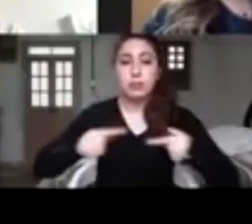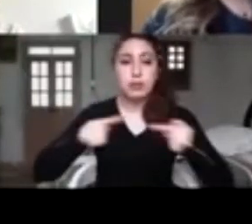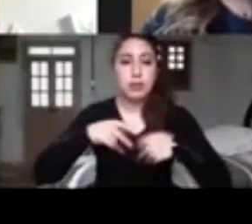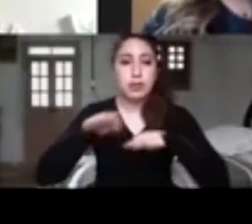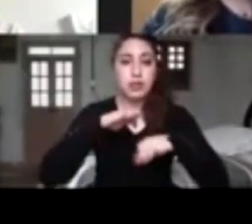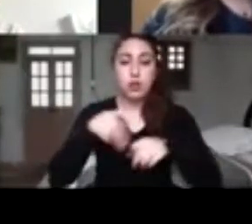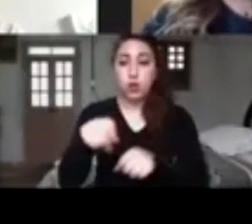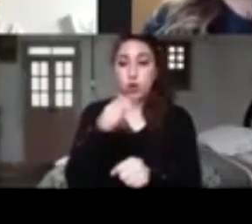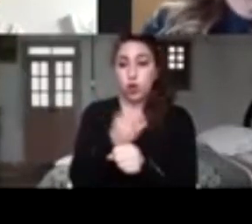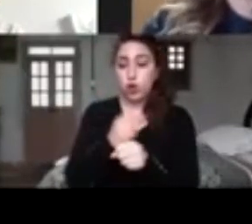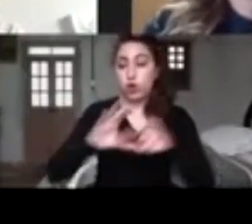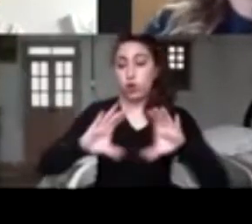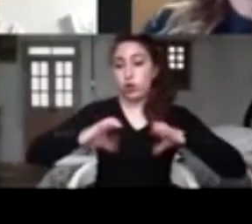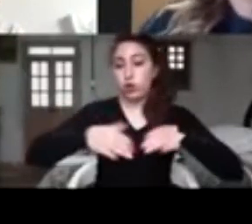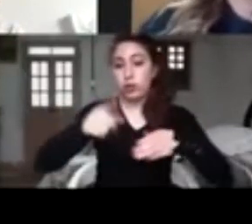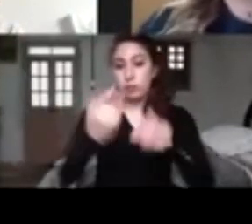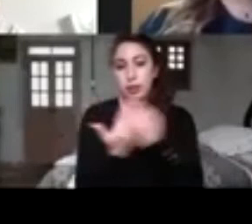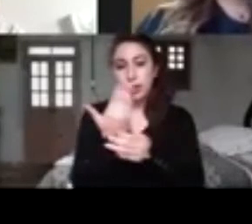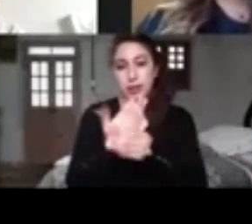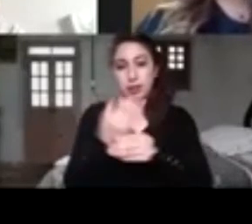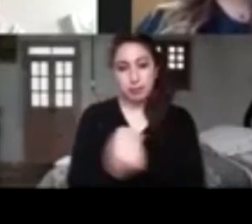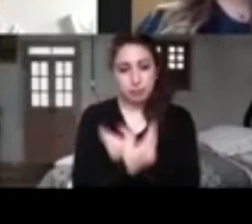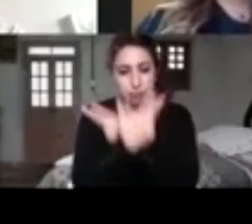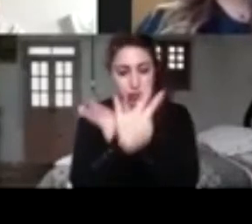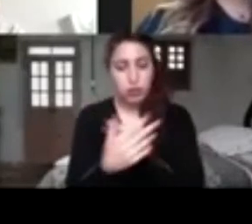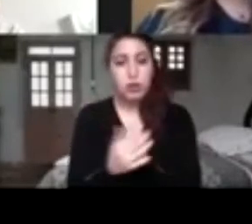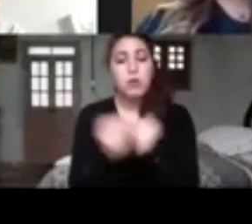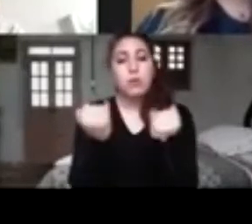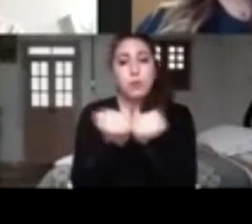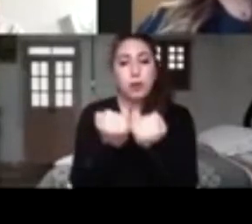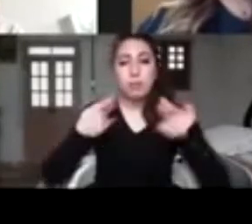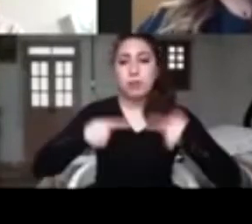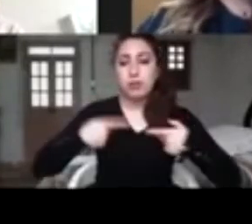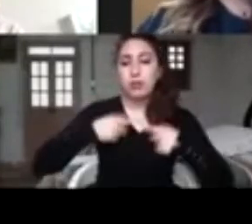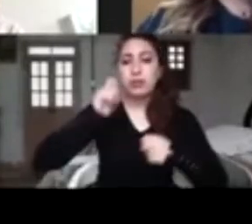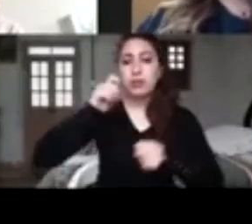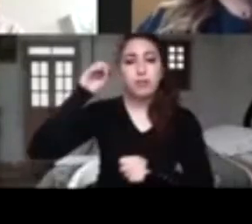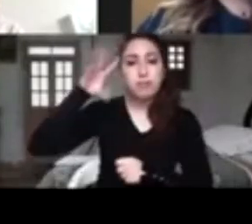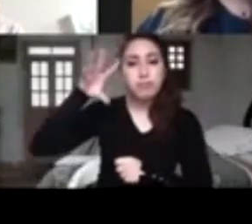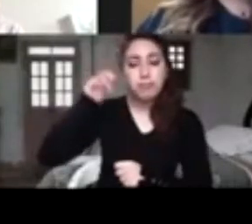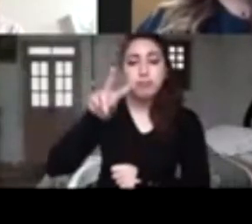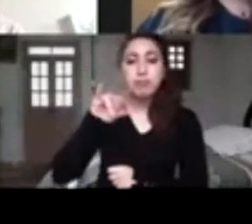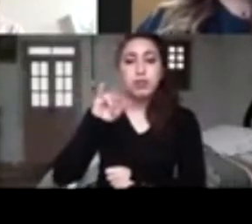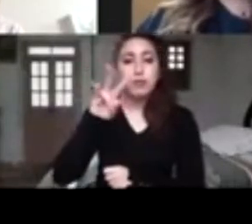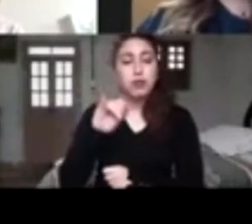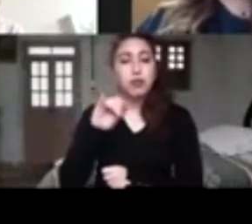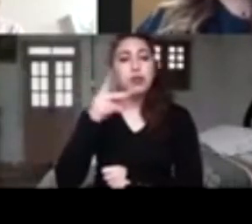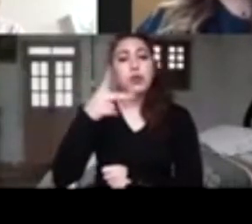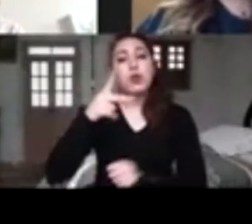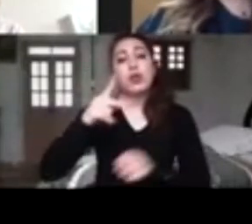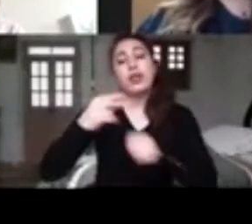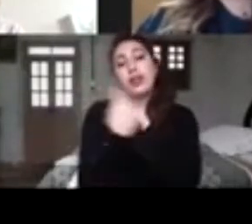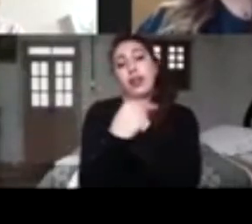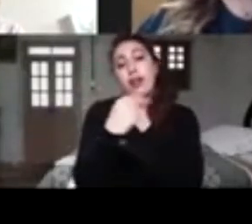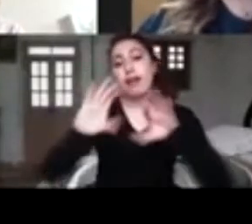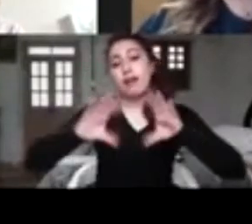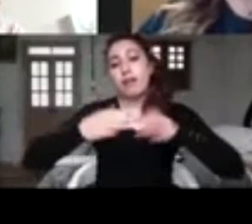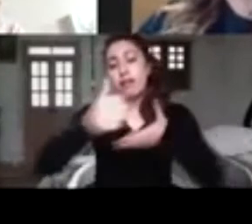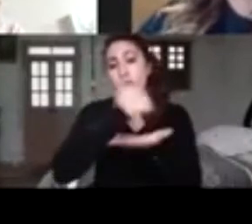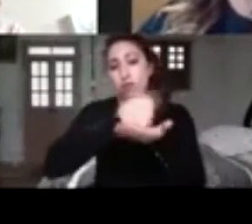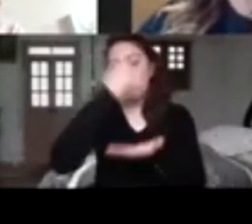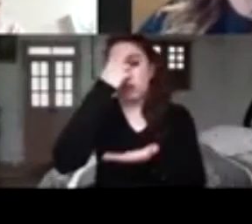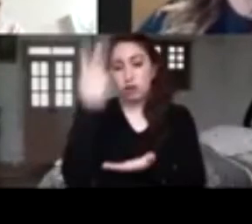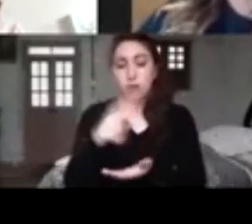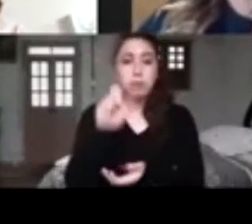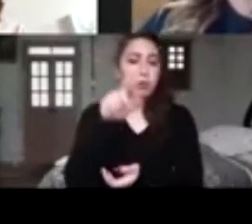están esta mañana aquí y, por supuesto, saludar a quienes nos siguen a través del canal del Congreso, de los portales y las plataformas digitales del